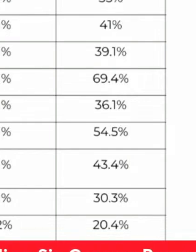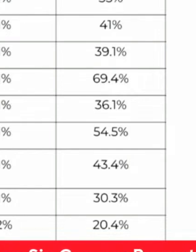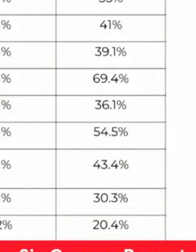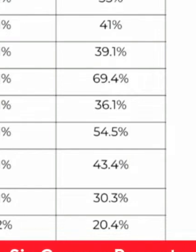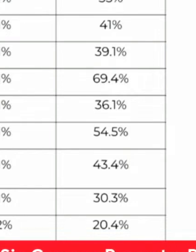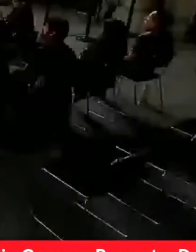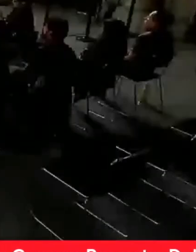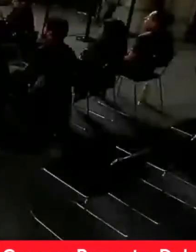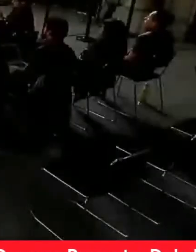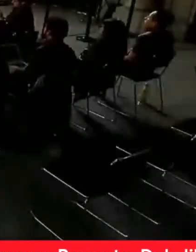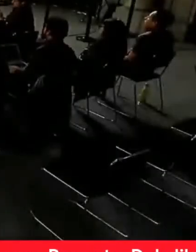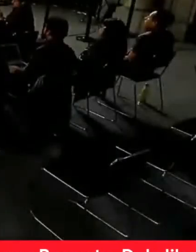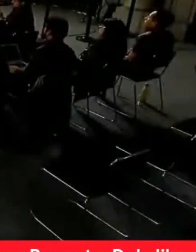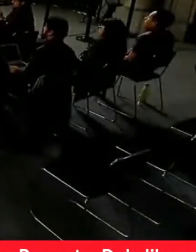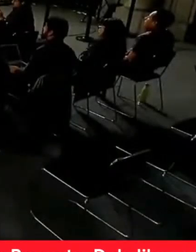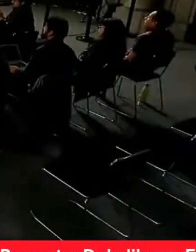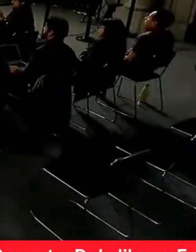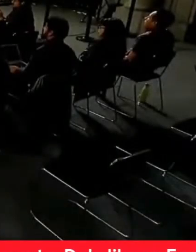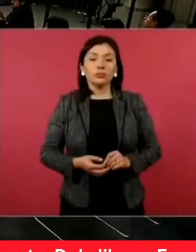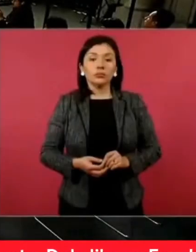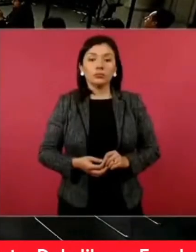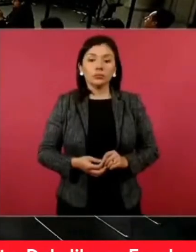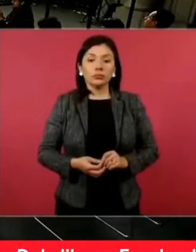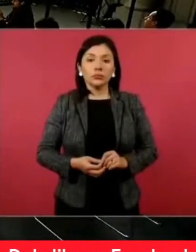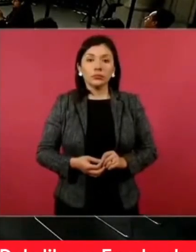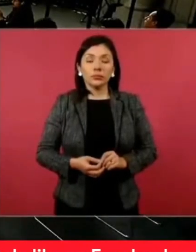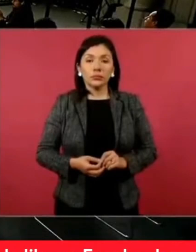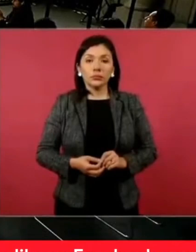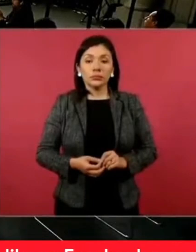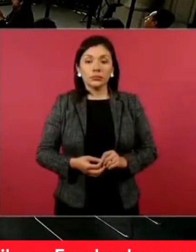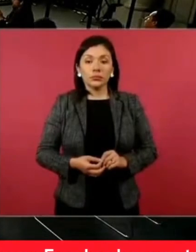29.9 Xóchitl.